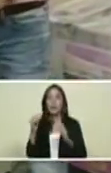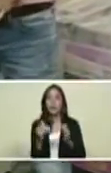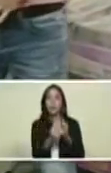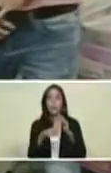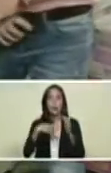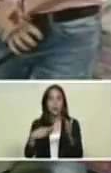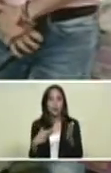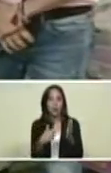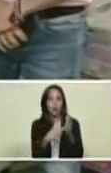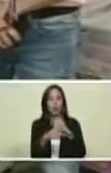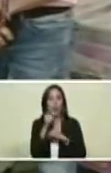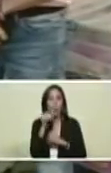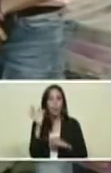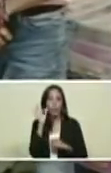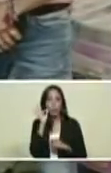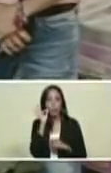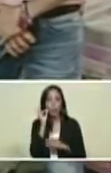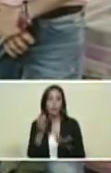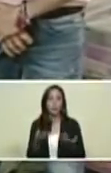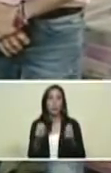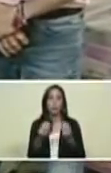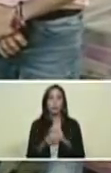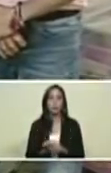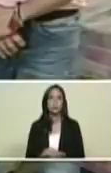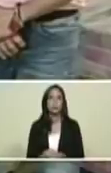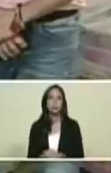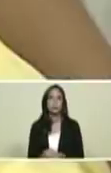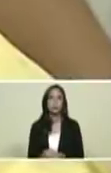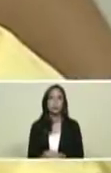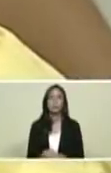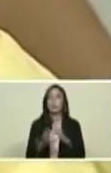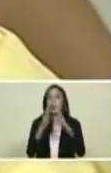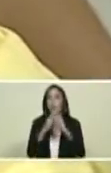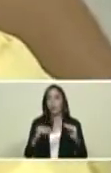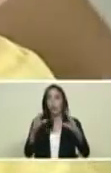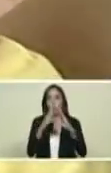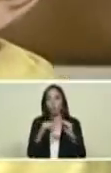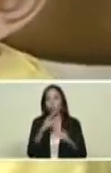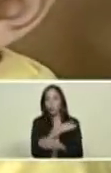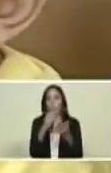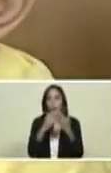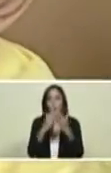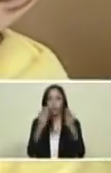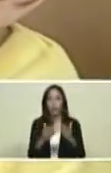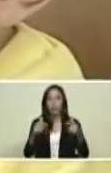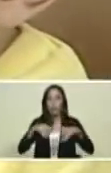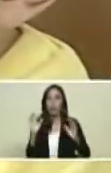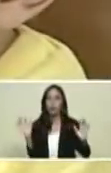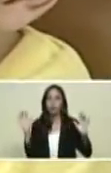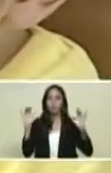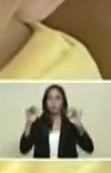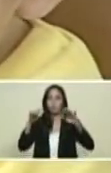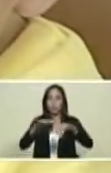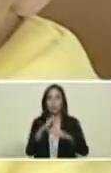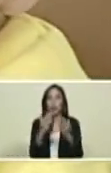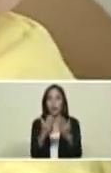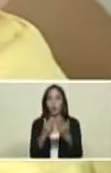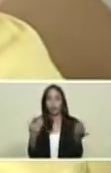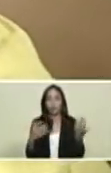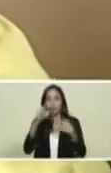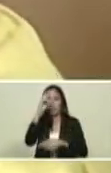recreadoras, 3.600 promotores deportivos. Ahora fíjate, Pedro, todos esos muchachos son los que se incorporan a la escuela. Y qué honor que sea